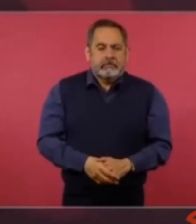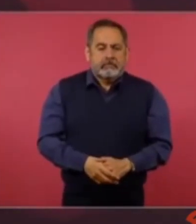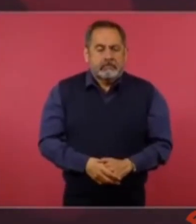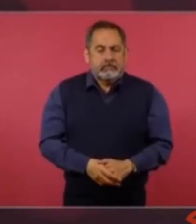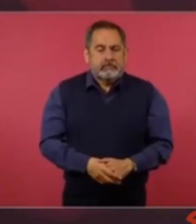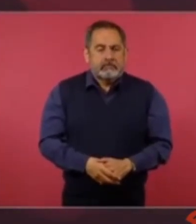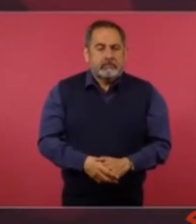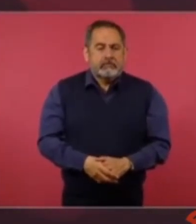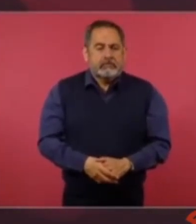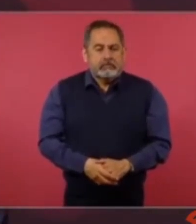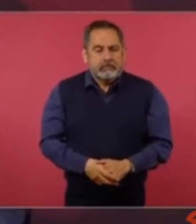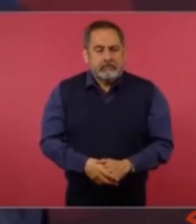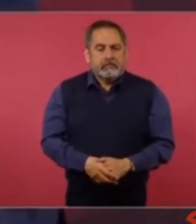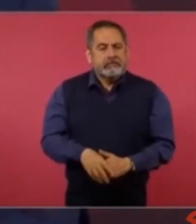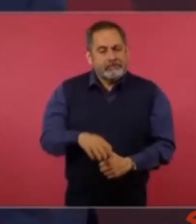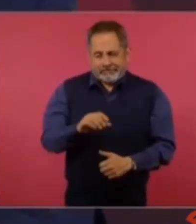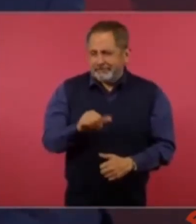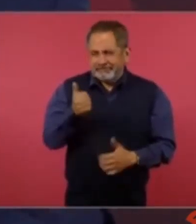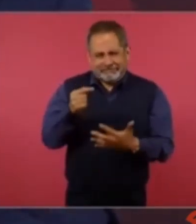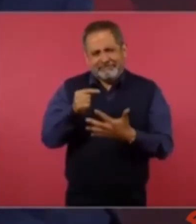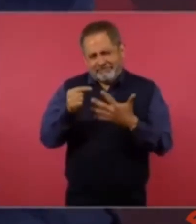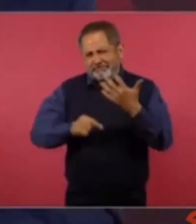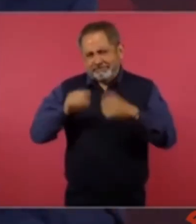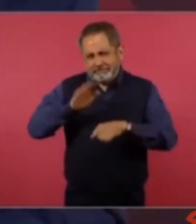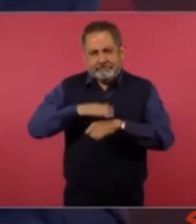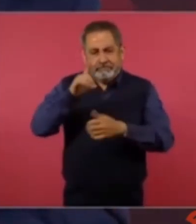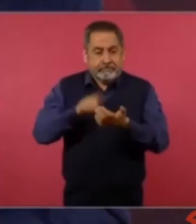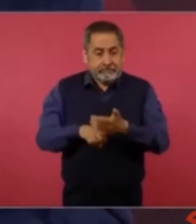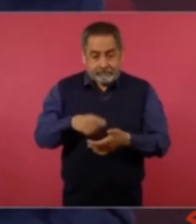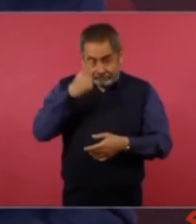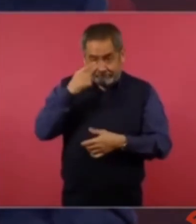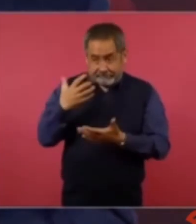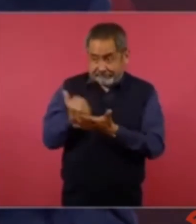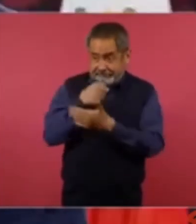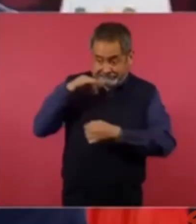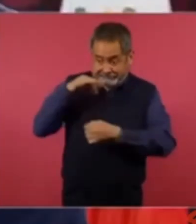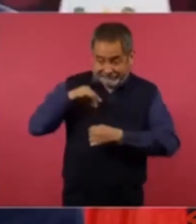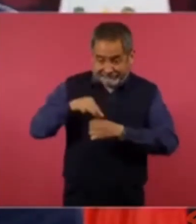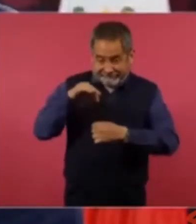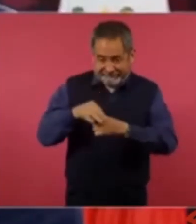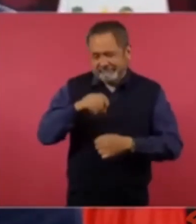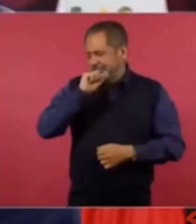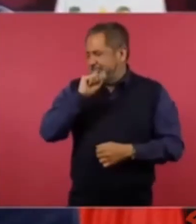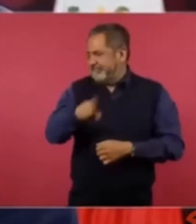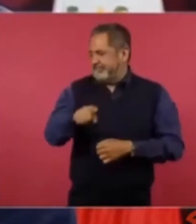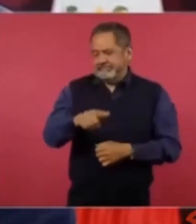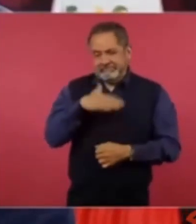Y otras cosas, por los votos.